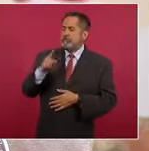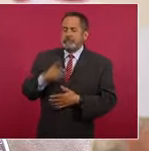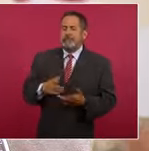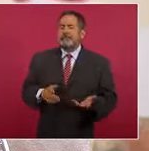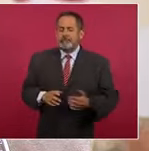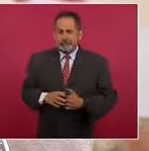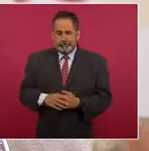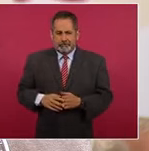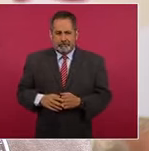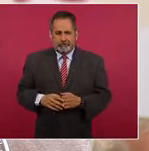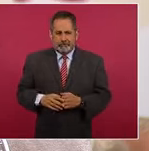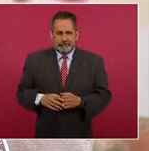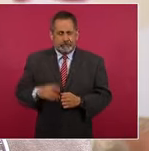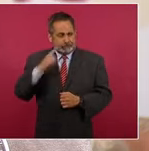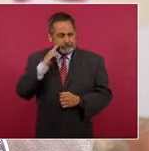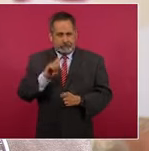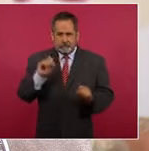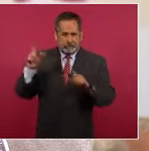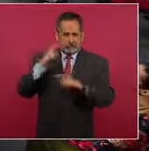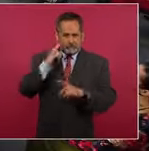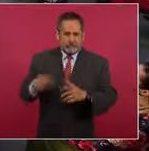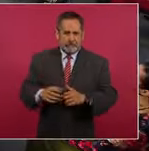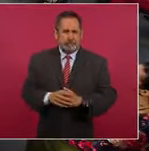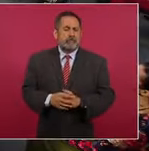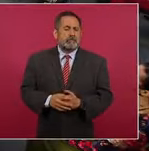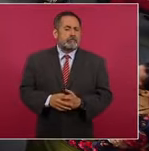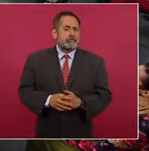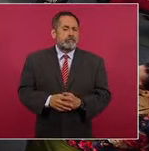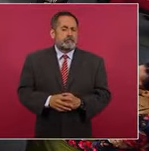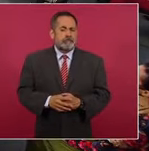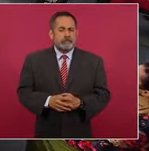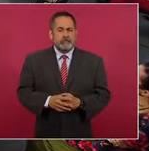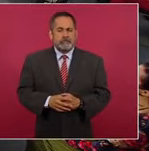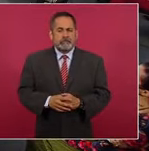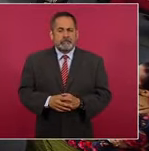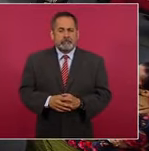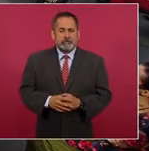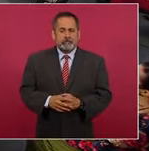Entonces, pon otra vez el plan. Si, bien, si son